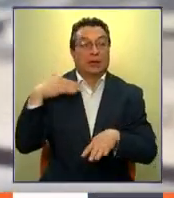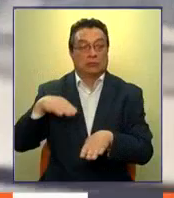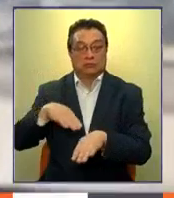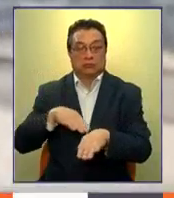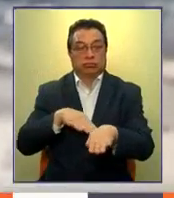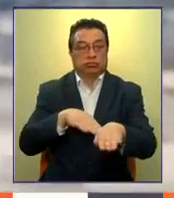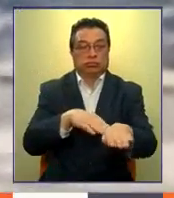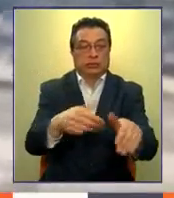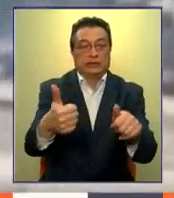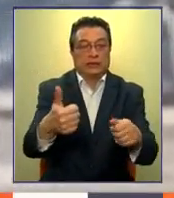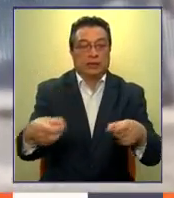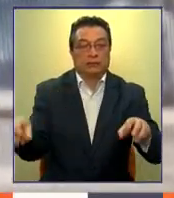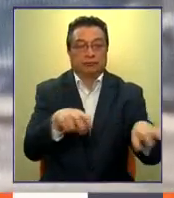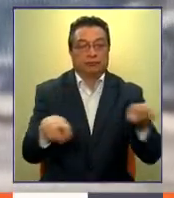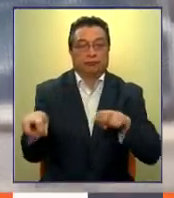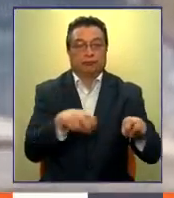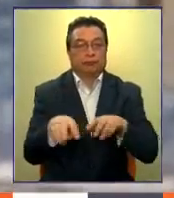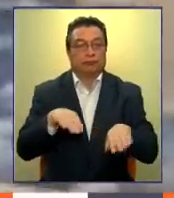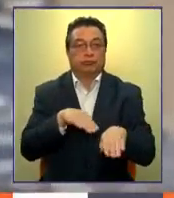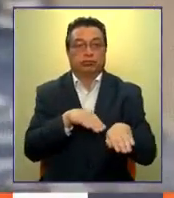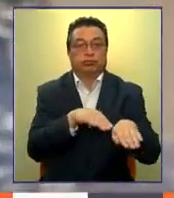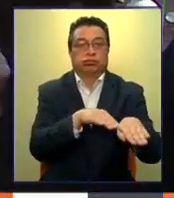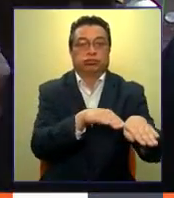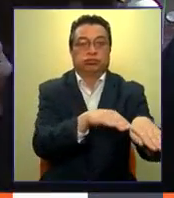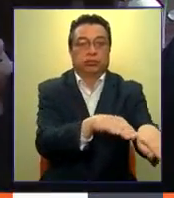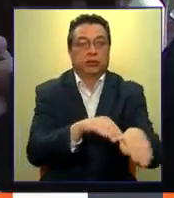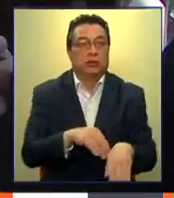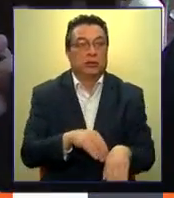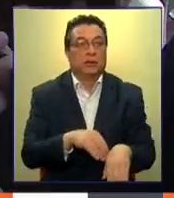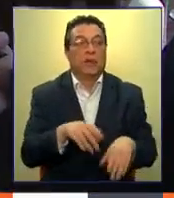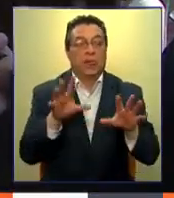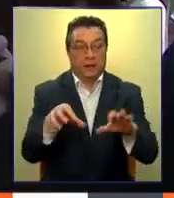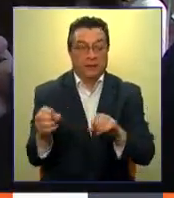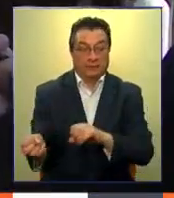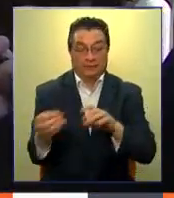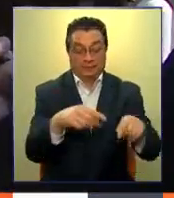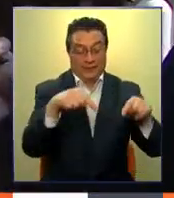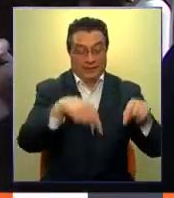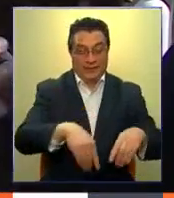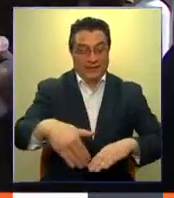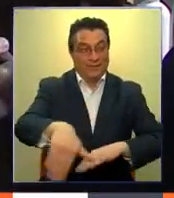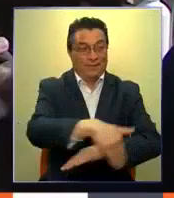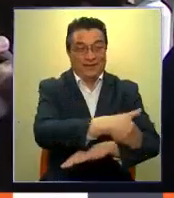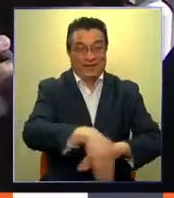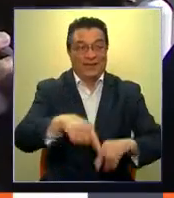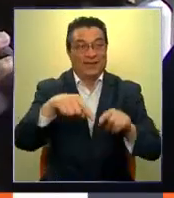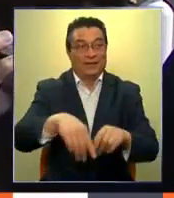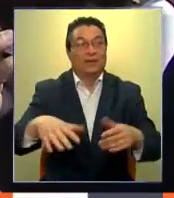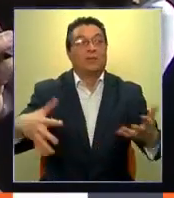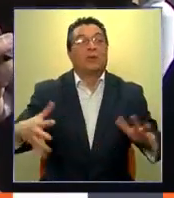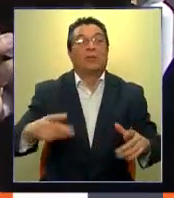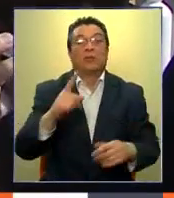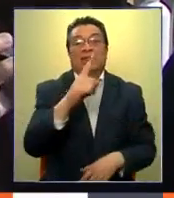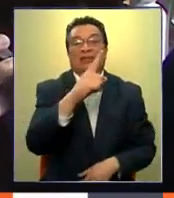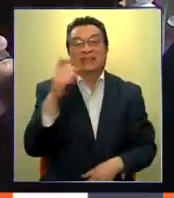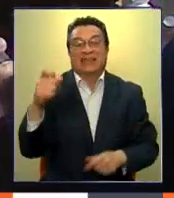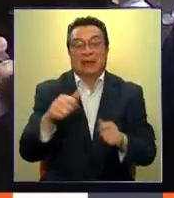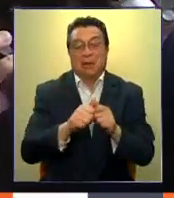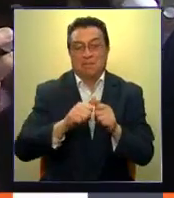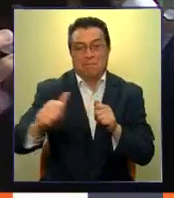los seis sujetos que lo acompañaban en el delito lo trasladan allí a estos pasajes que están aproximadamente a unos 100 metros